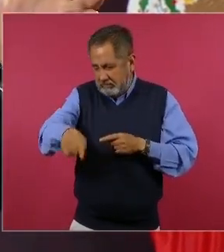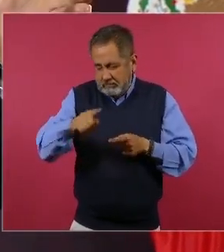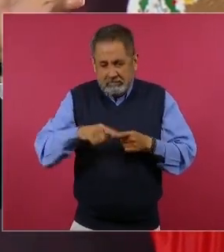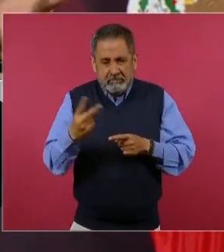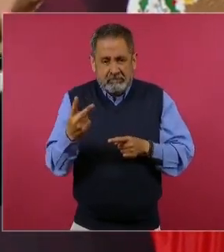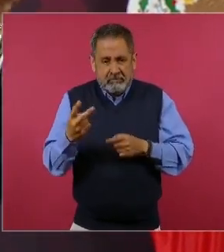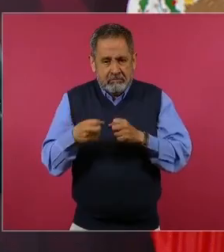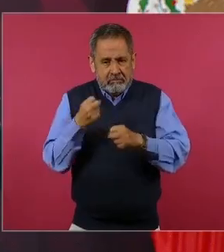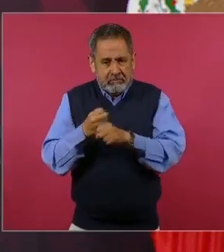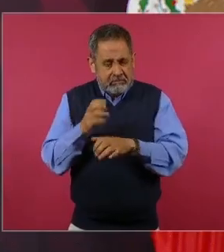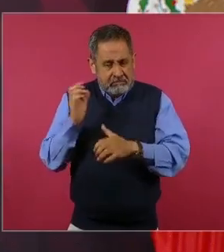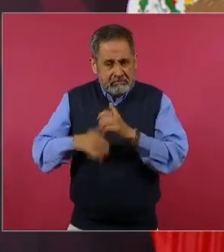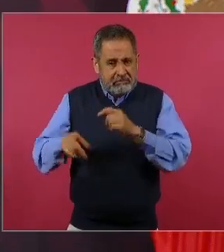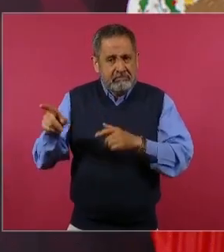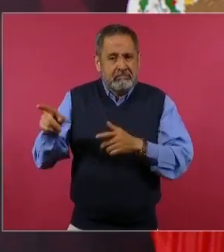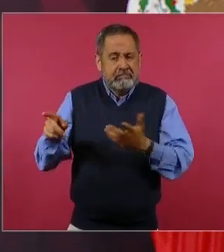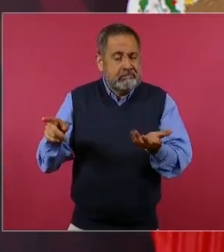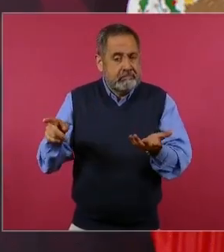2,